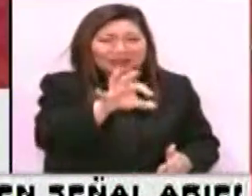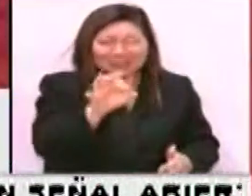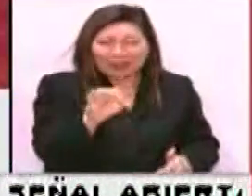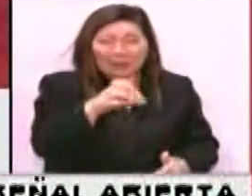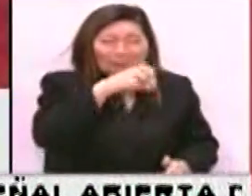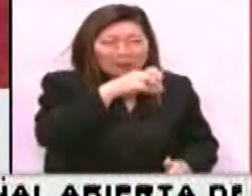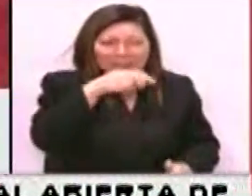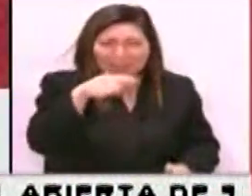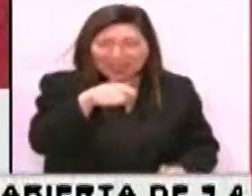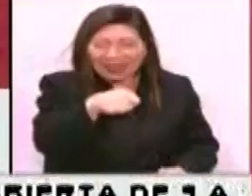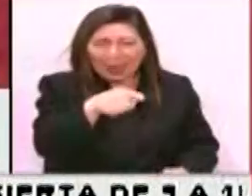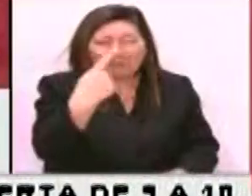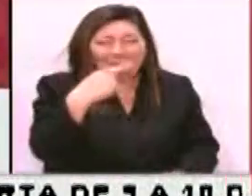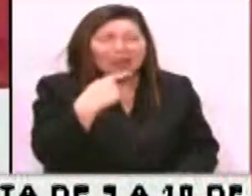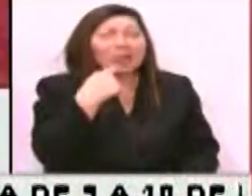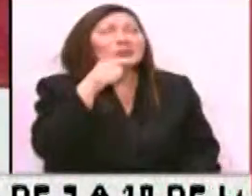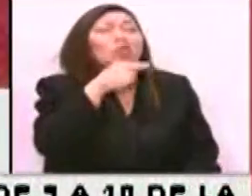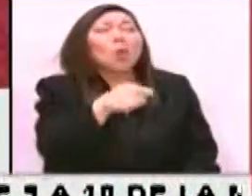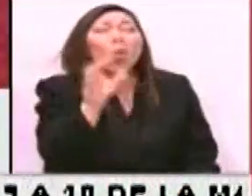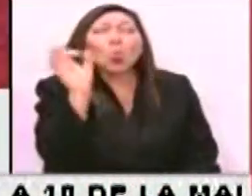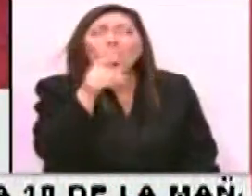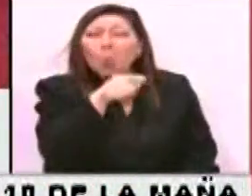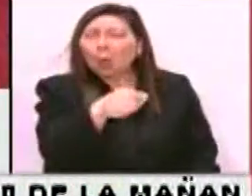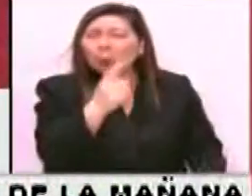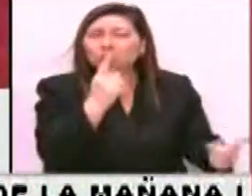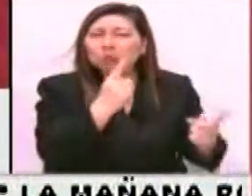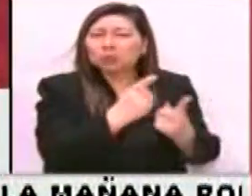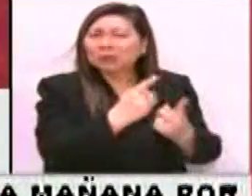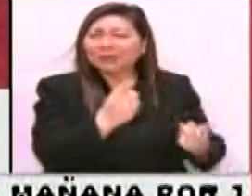a Pedro Pablo Kuczynski, para decir,